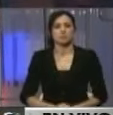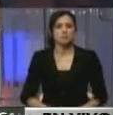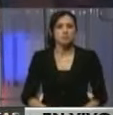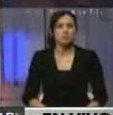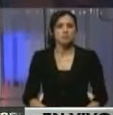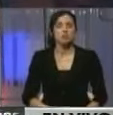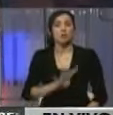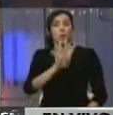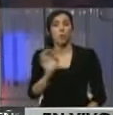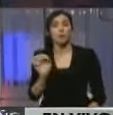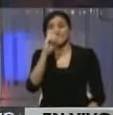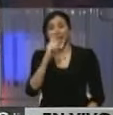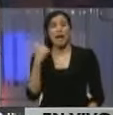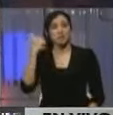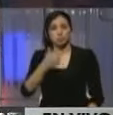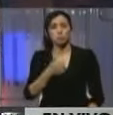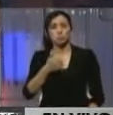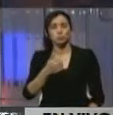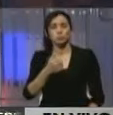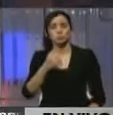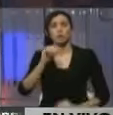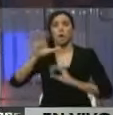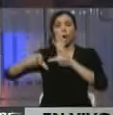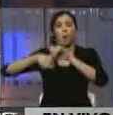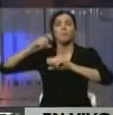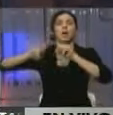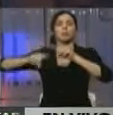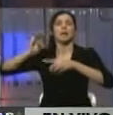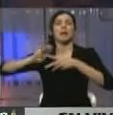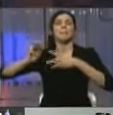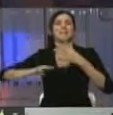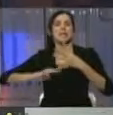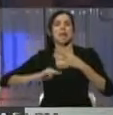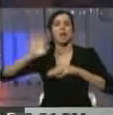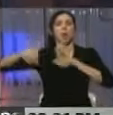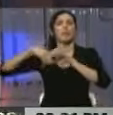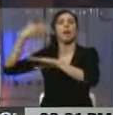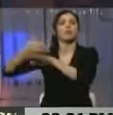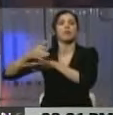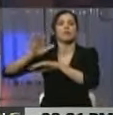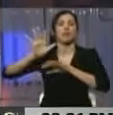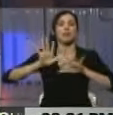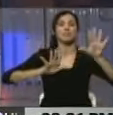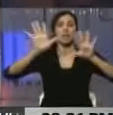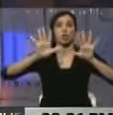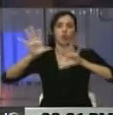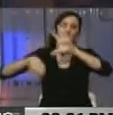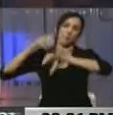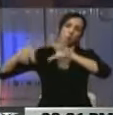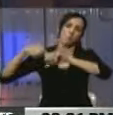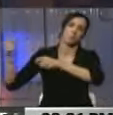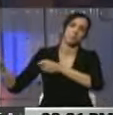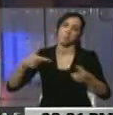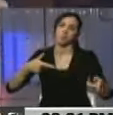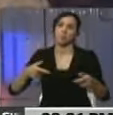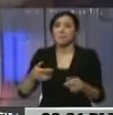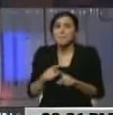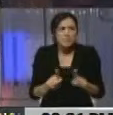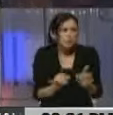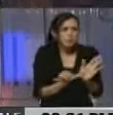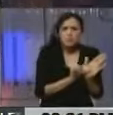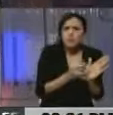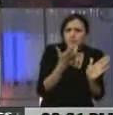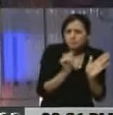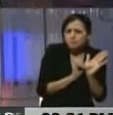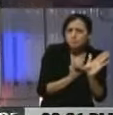tiene 40 años, 40 años importando la materia prima, y tiene a 3 kilómetros toda